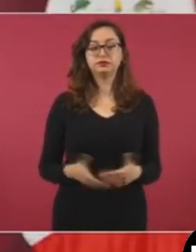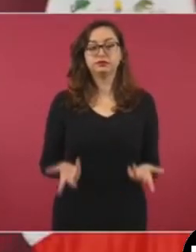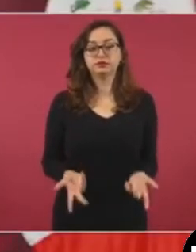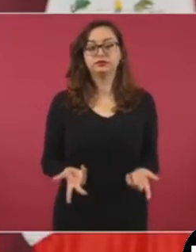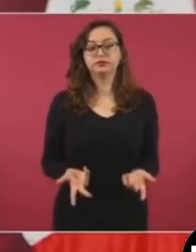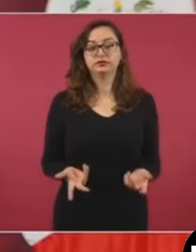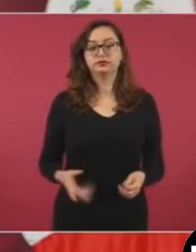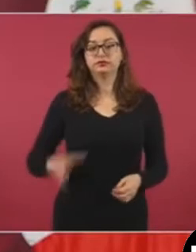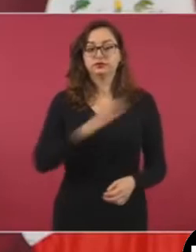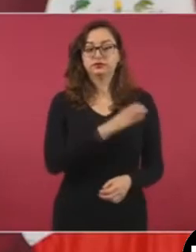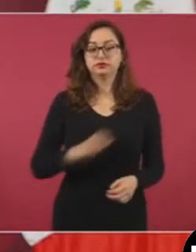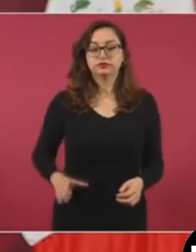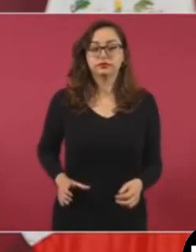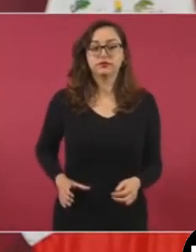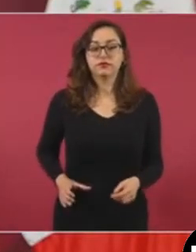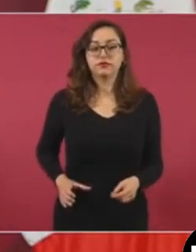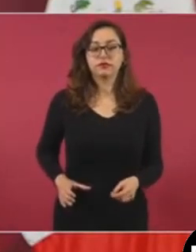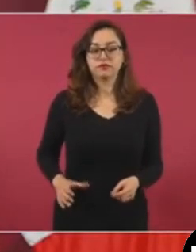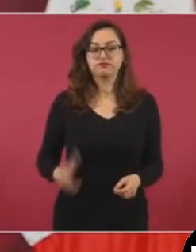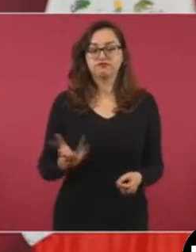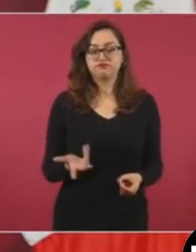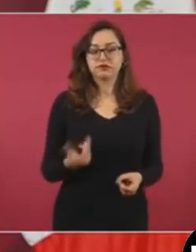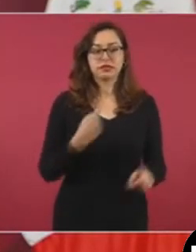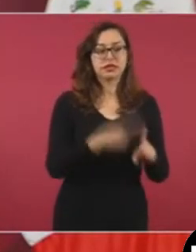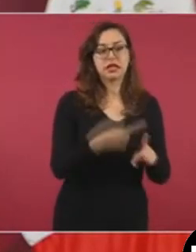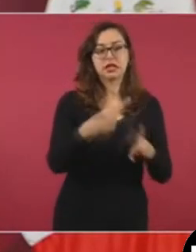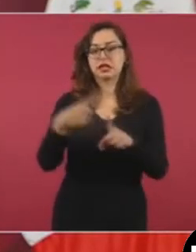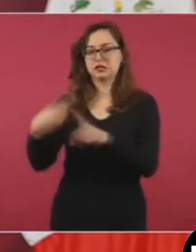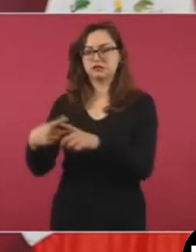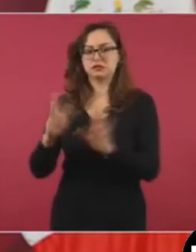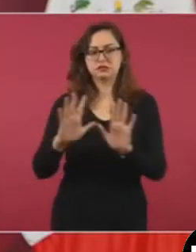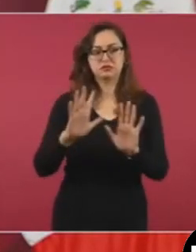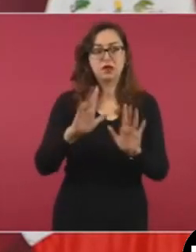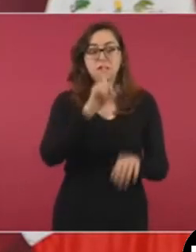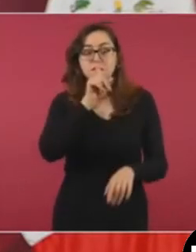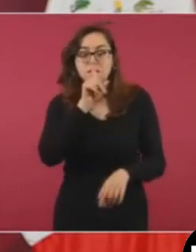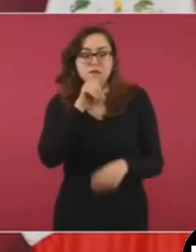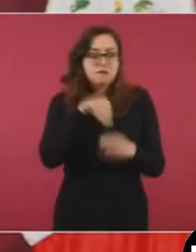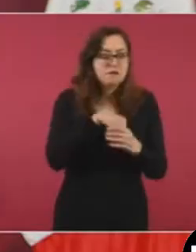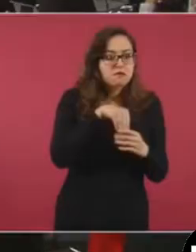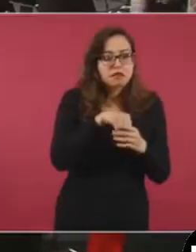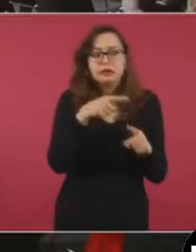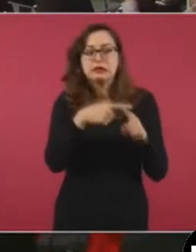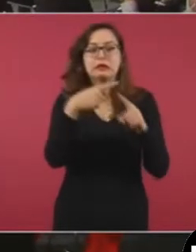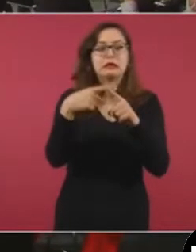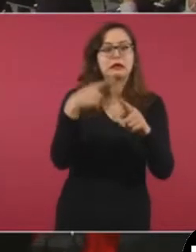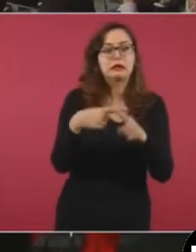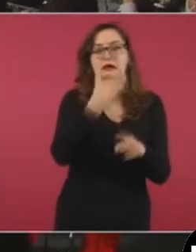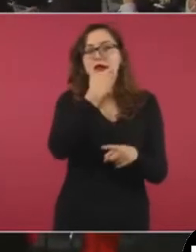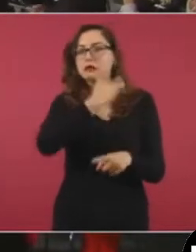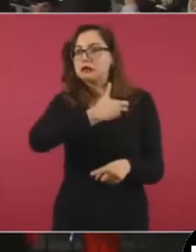¿Se acuerdan que quedamos de que ya no iban a haber tapados? Sí. Sí. Ni dedazo ni